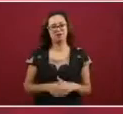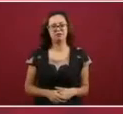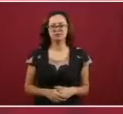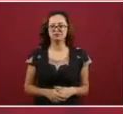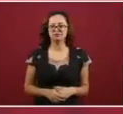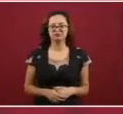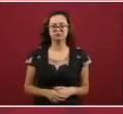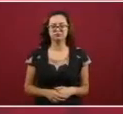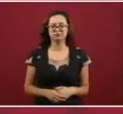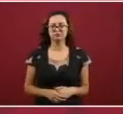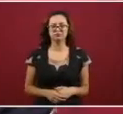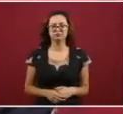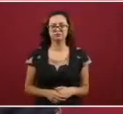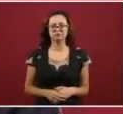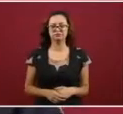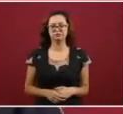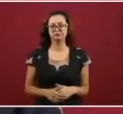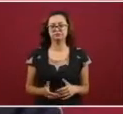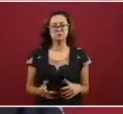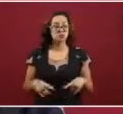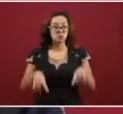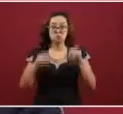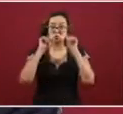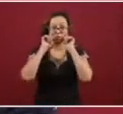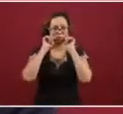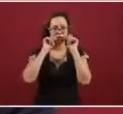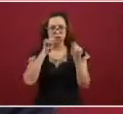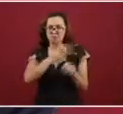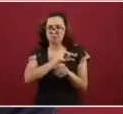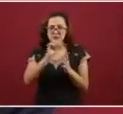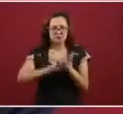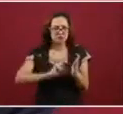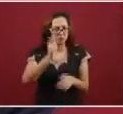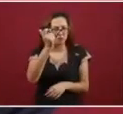por muy baratas que sean.